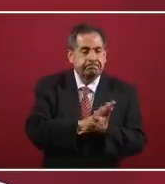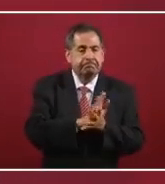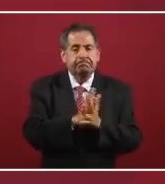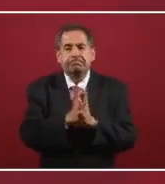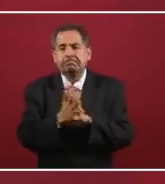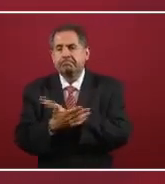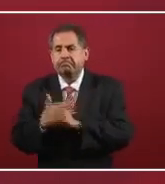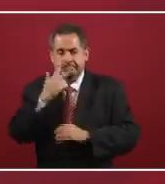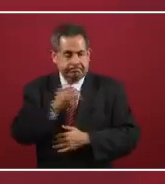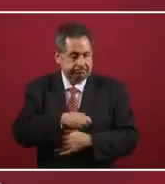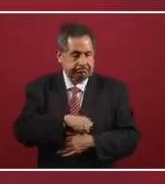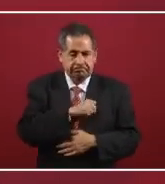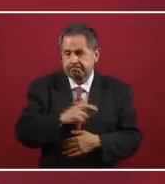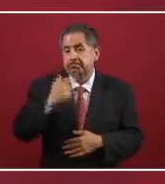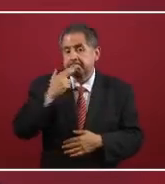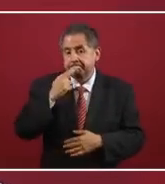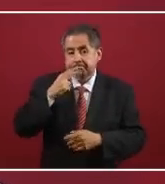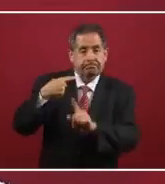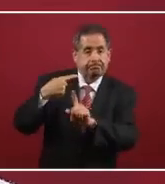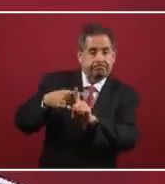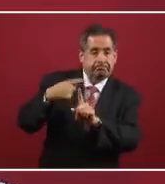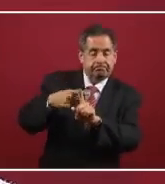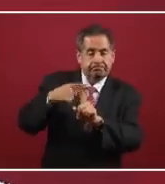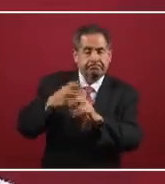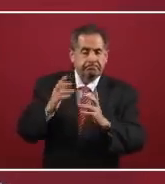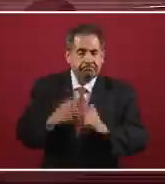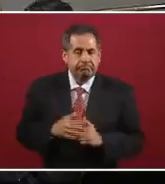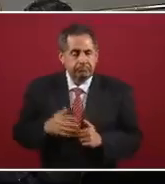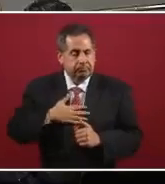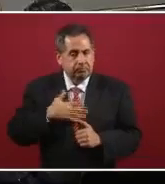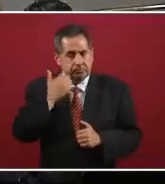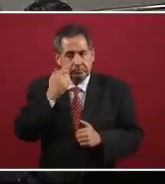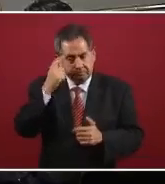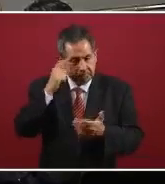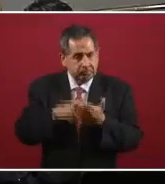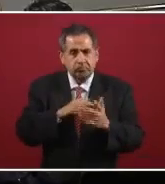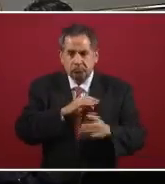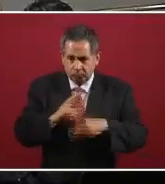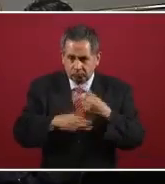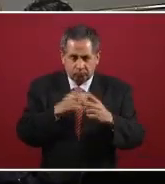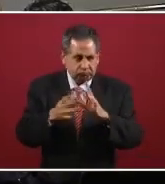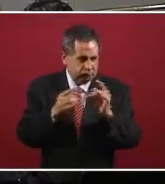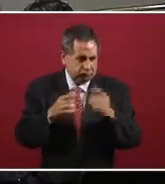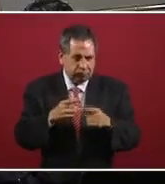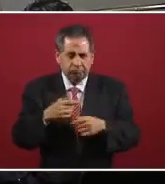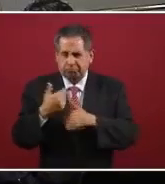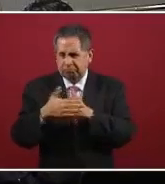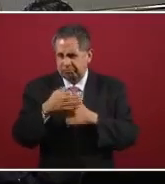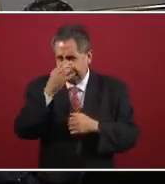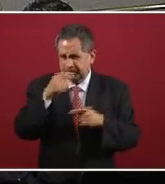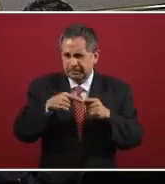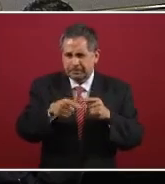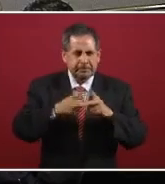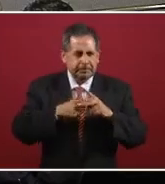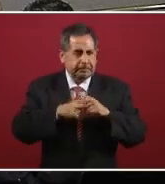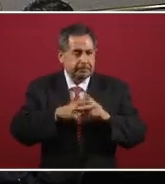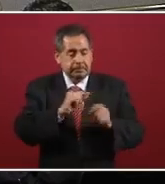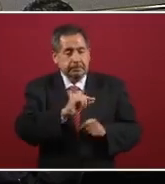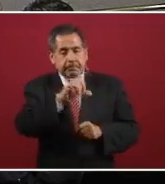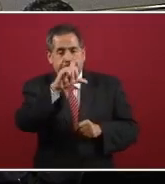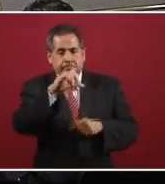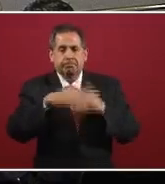una repercusión positiva en este panorama. Yo sí quiero pensar que vamos a poder ver algunos indicadores que últimamente han